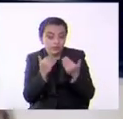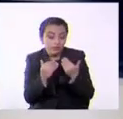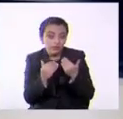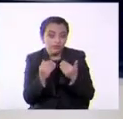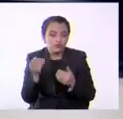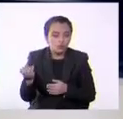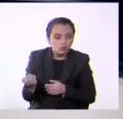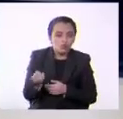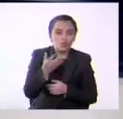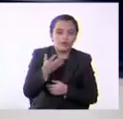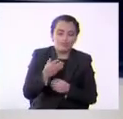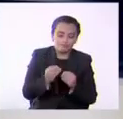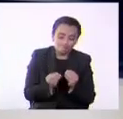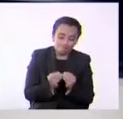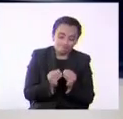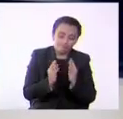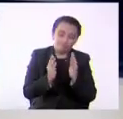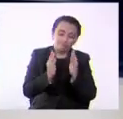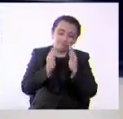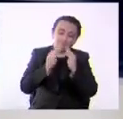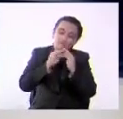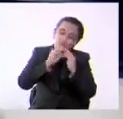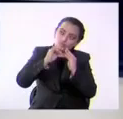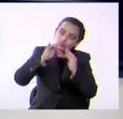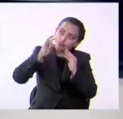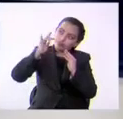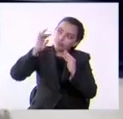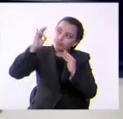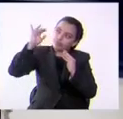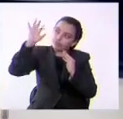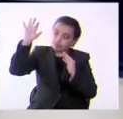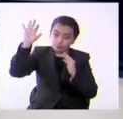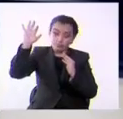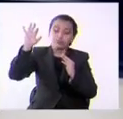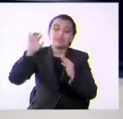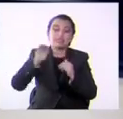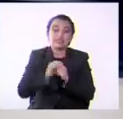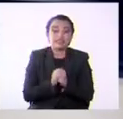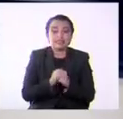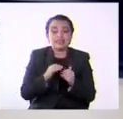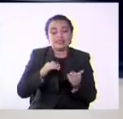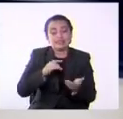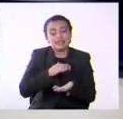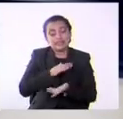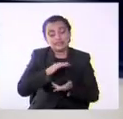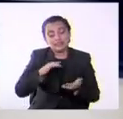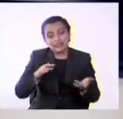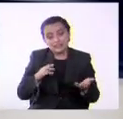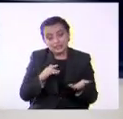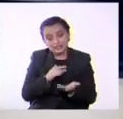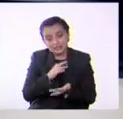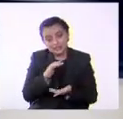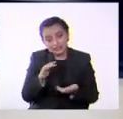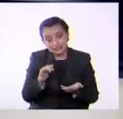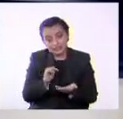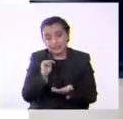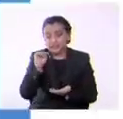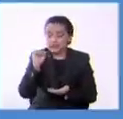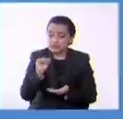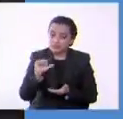nuevas emisiones de CO2, que esto tiene un impacto importante en el calentamiento